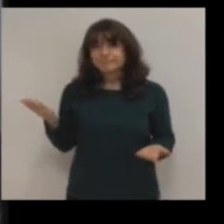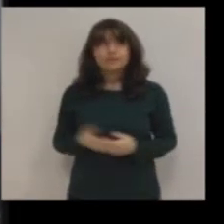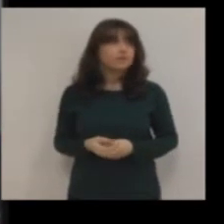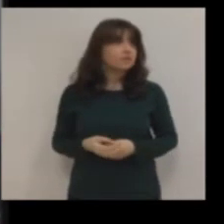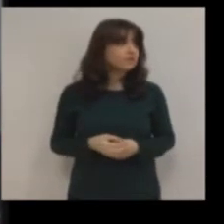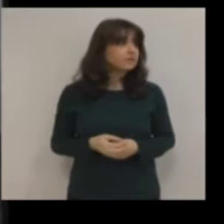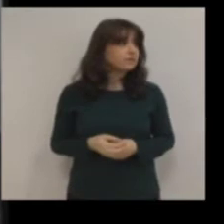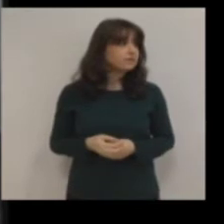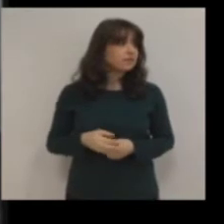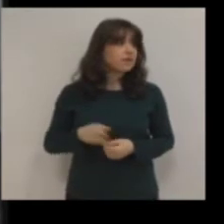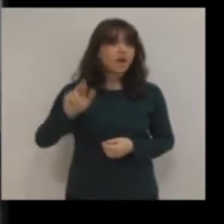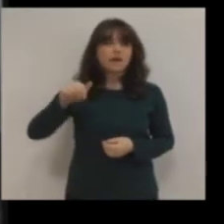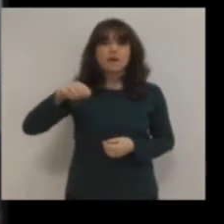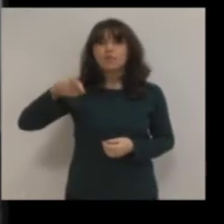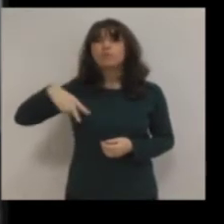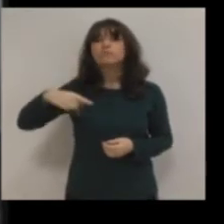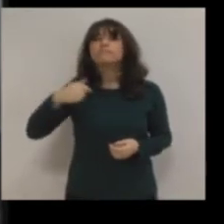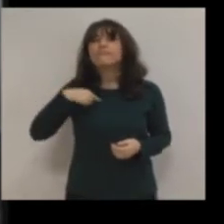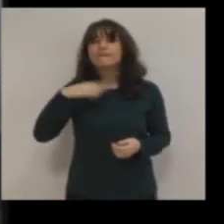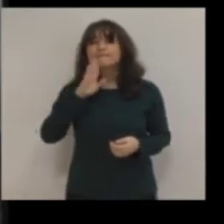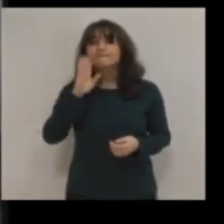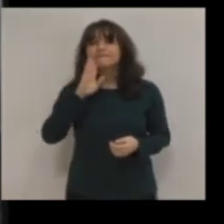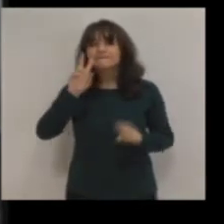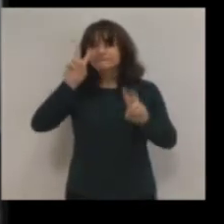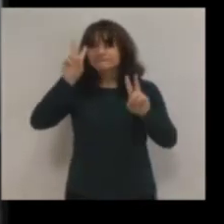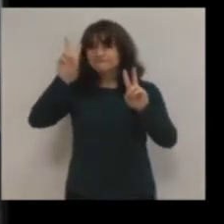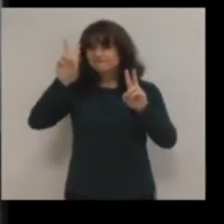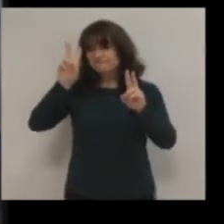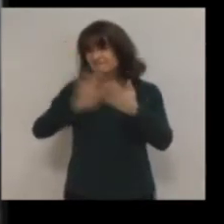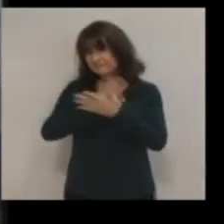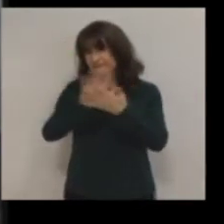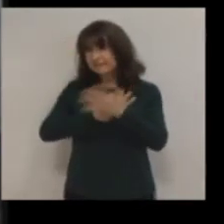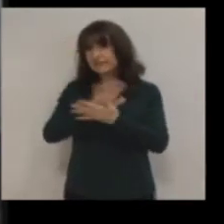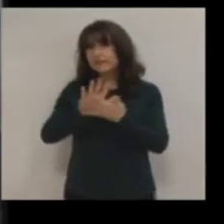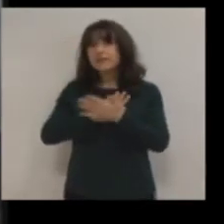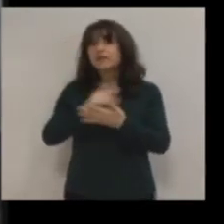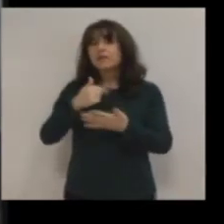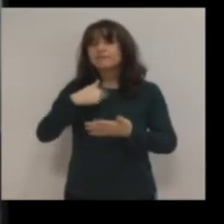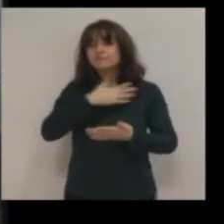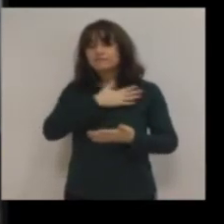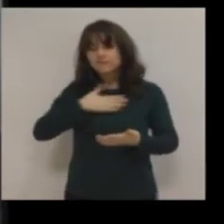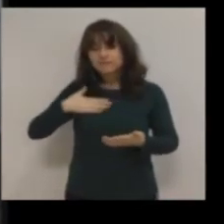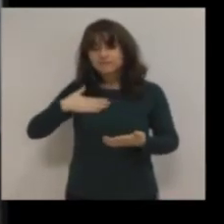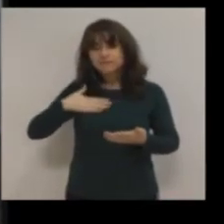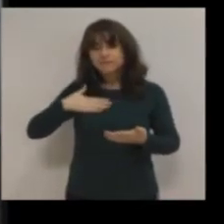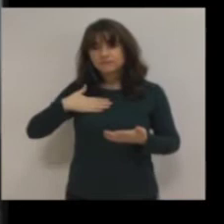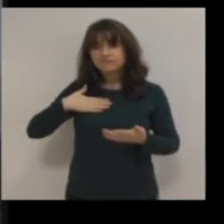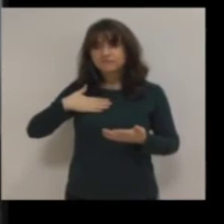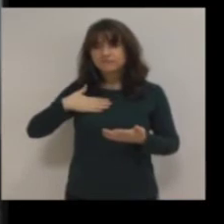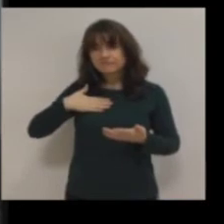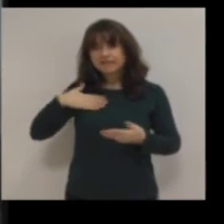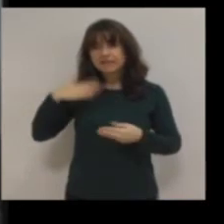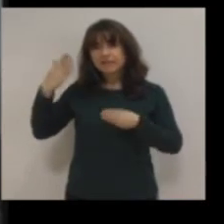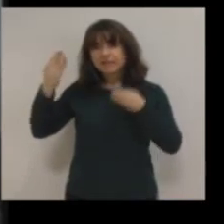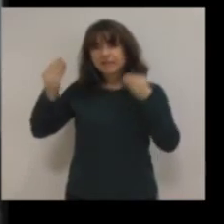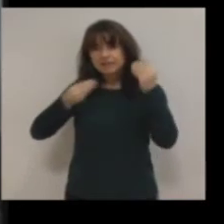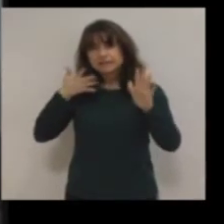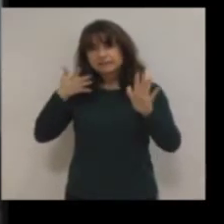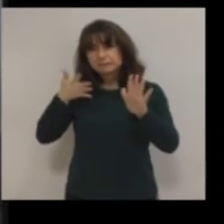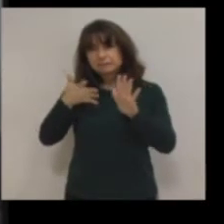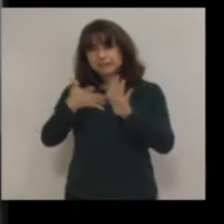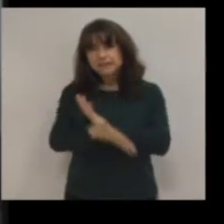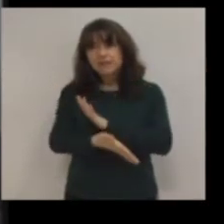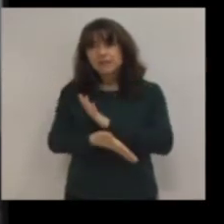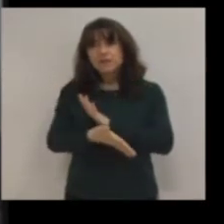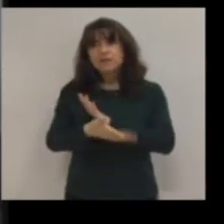Sí, a mí sobre una de las cosas que has comentado tú, me gustaría hacer una reflexión, que